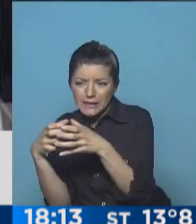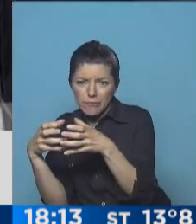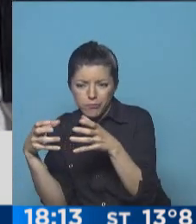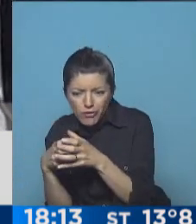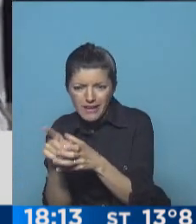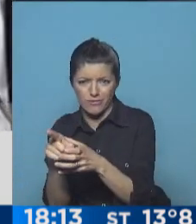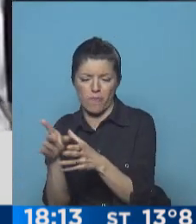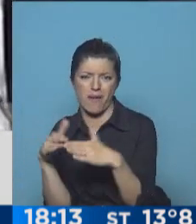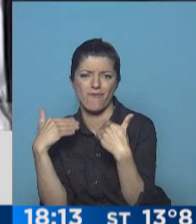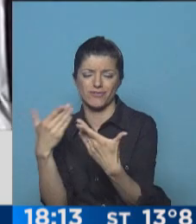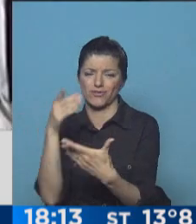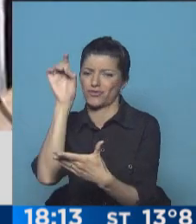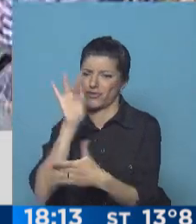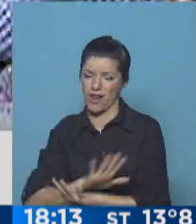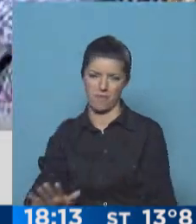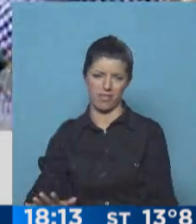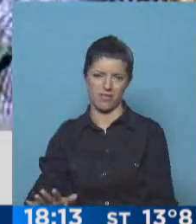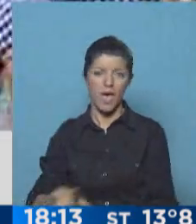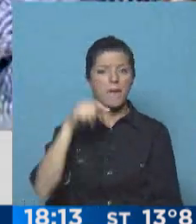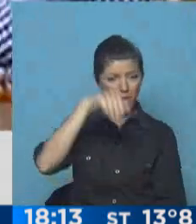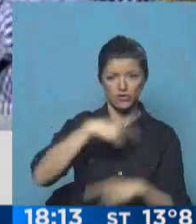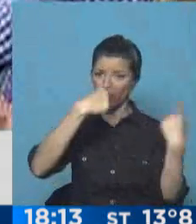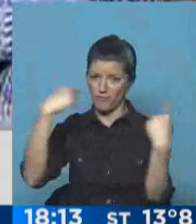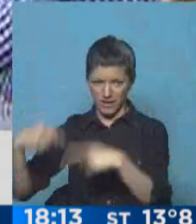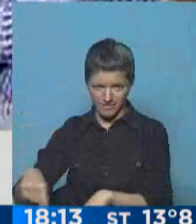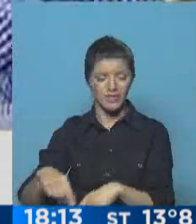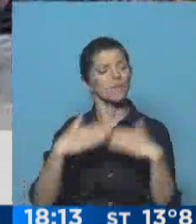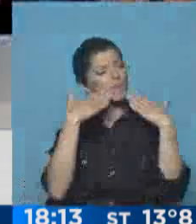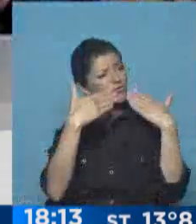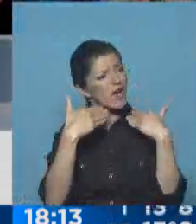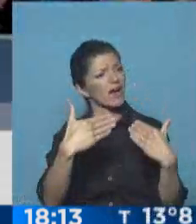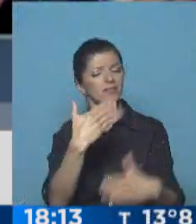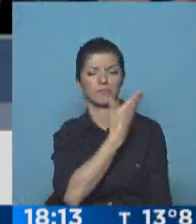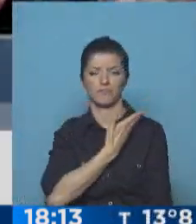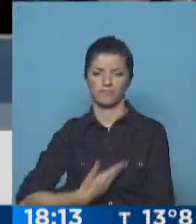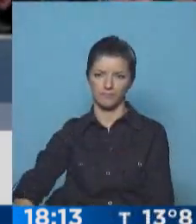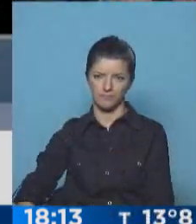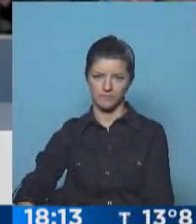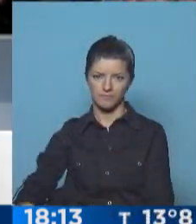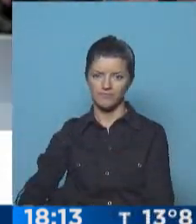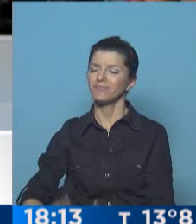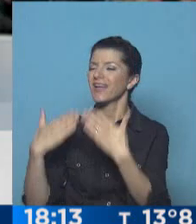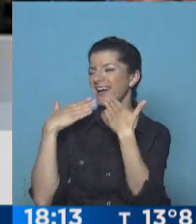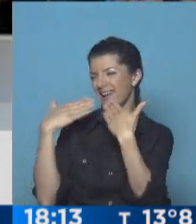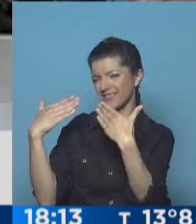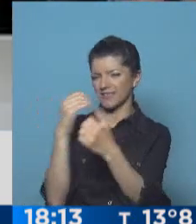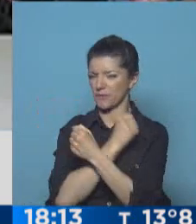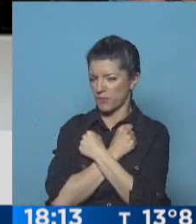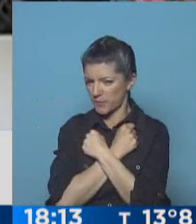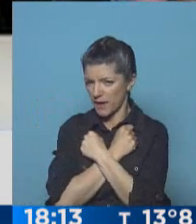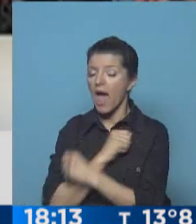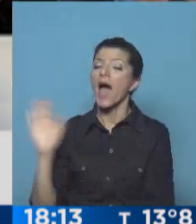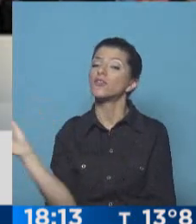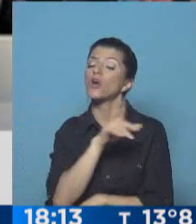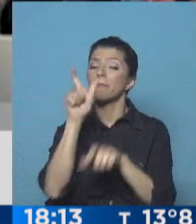a costa de muchos argentinos. Muchas gracias, señora Presidenta. Gracias, Gildo. Un abrazo muy grande a